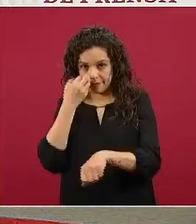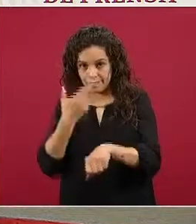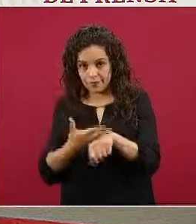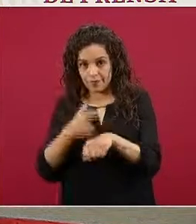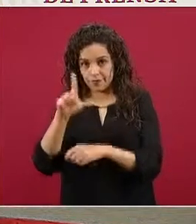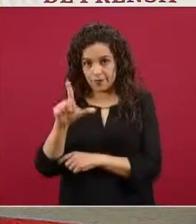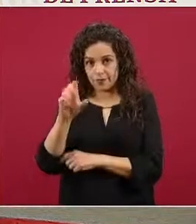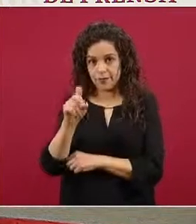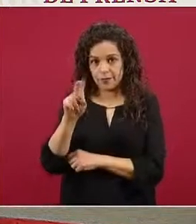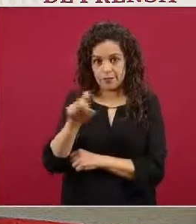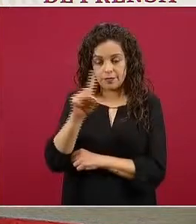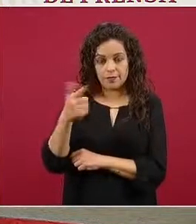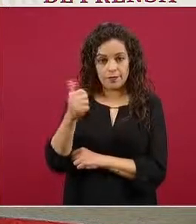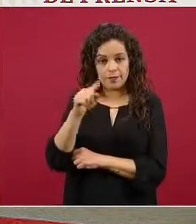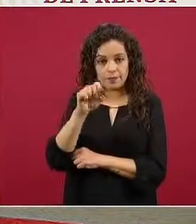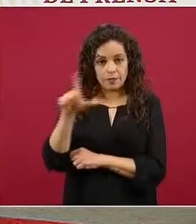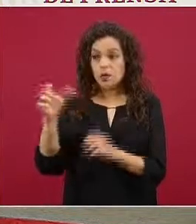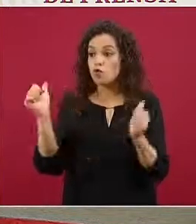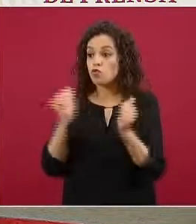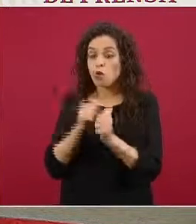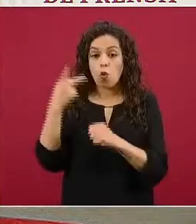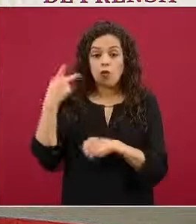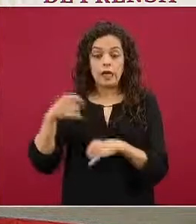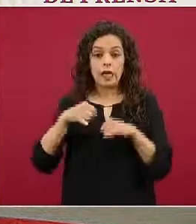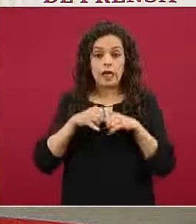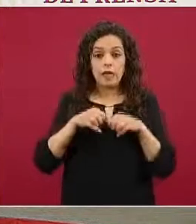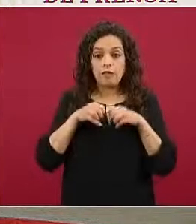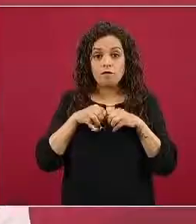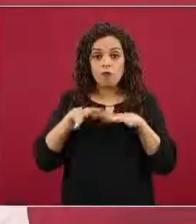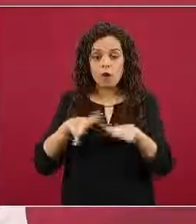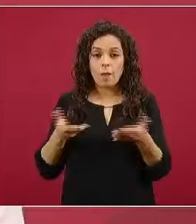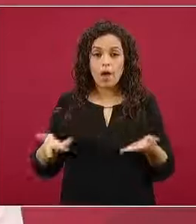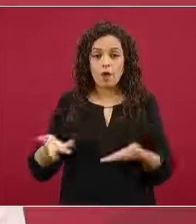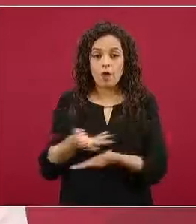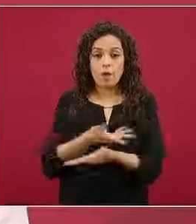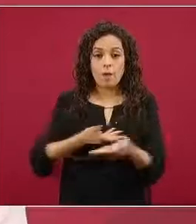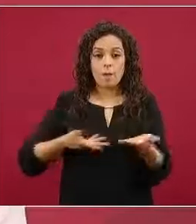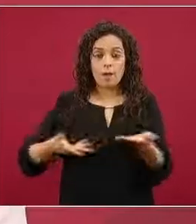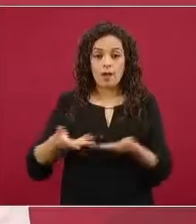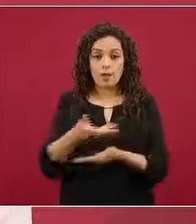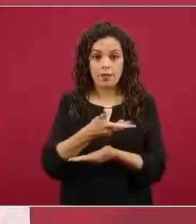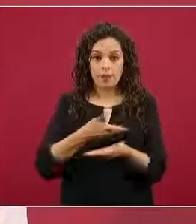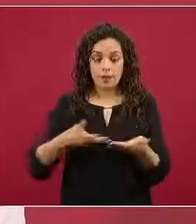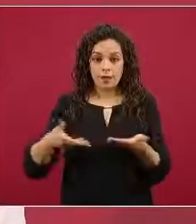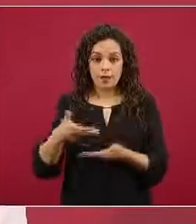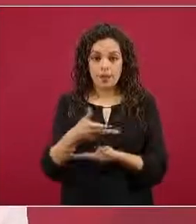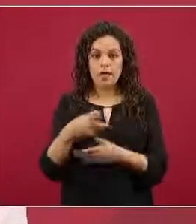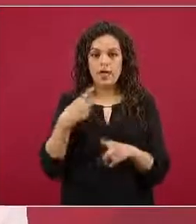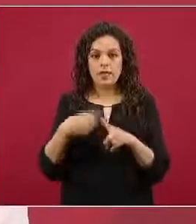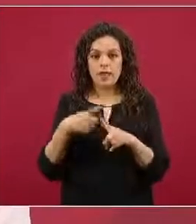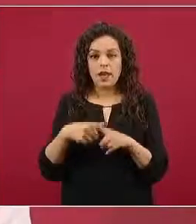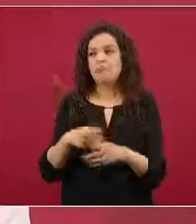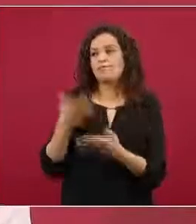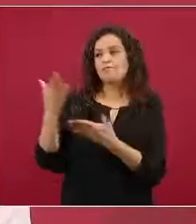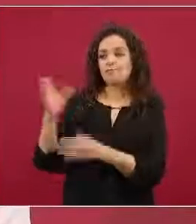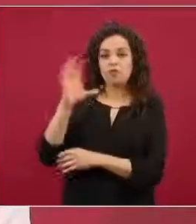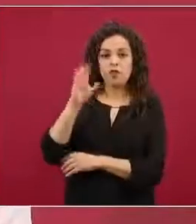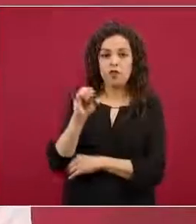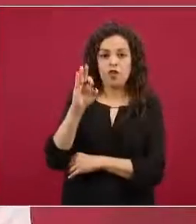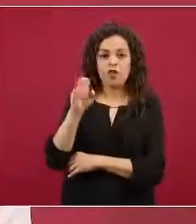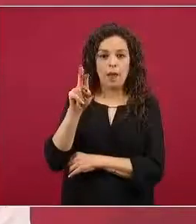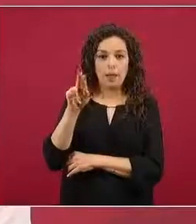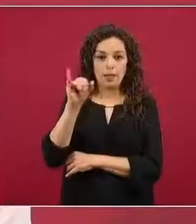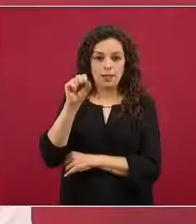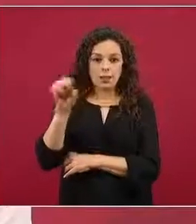López-Gatell, con la información que se le comparta también de parte de la COFEPRIS, pueda dar